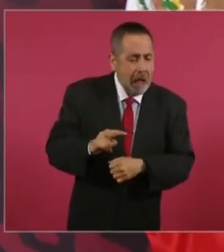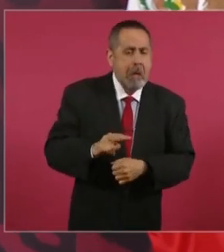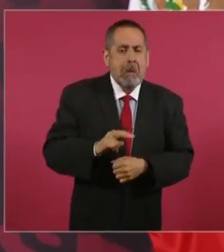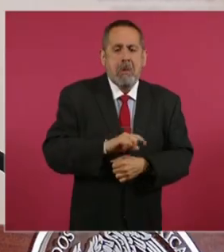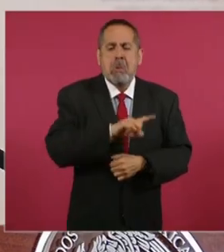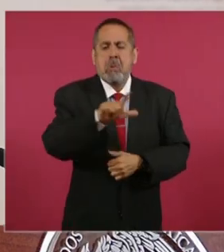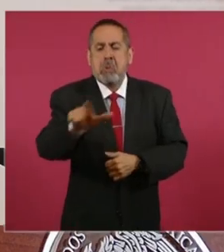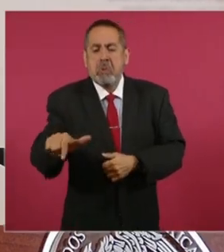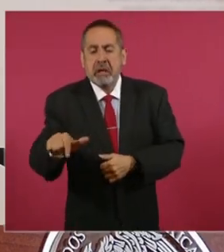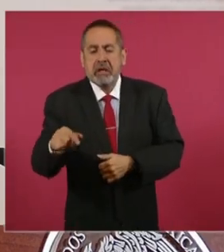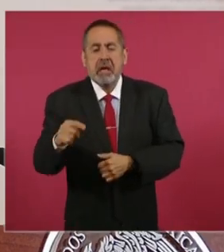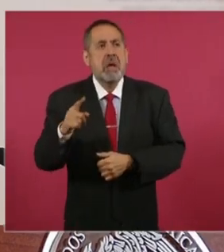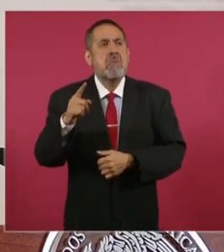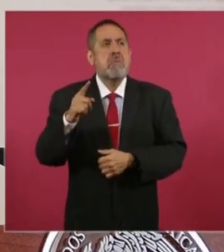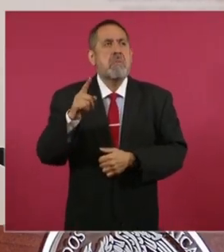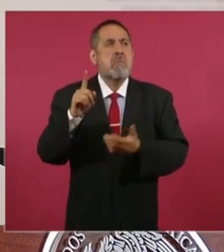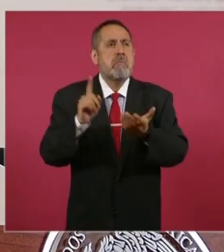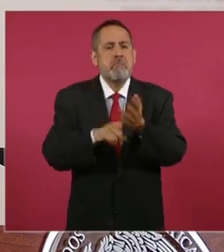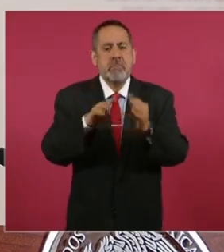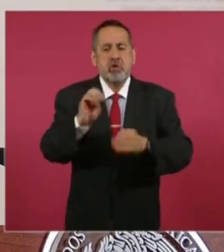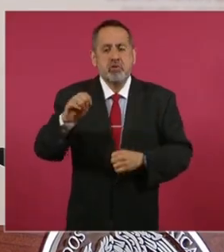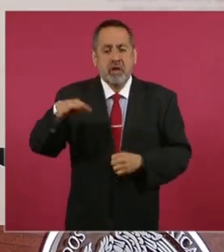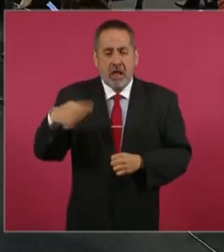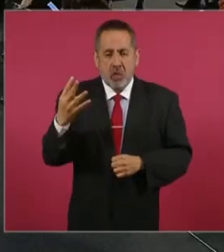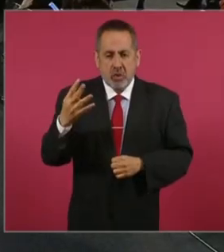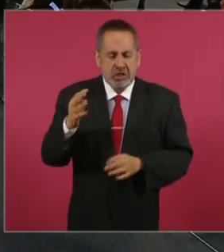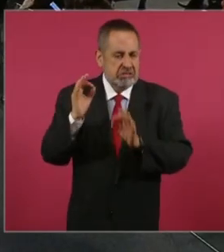se abolió en 1914